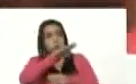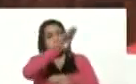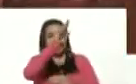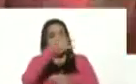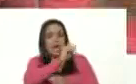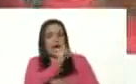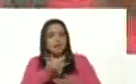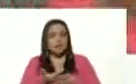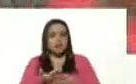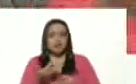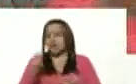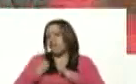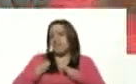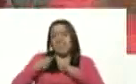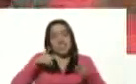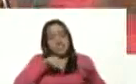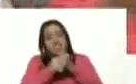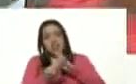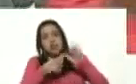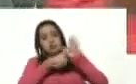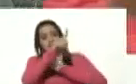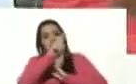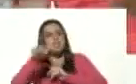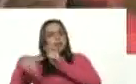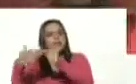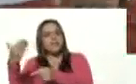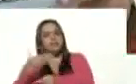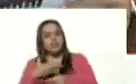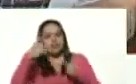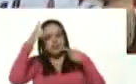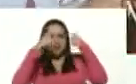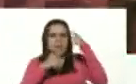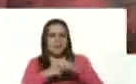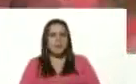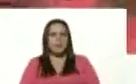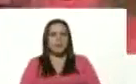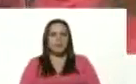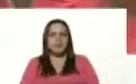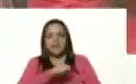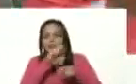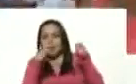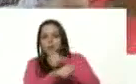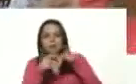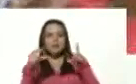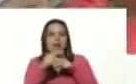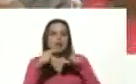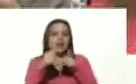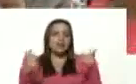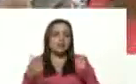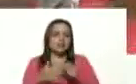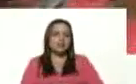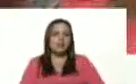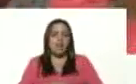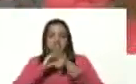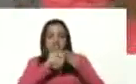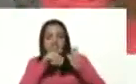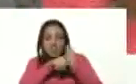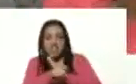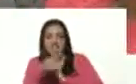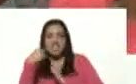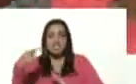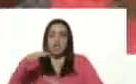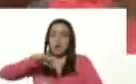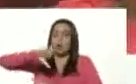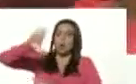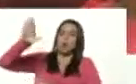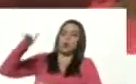el habitante del cerro. Después vino el comandante Hugo Chávez y reivindicó el término del barrio. Y por supuesto uno veía que los demás eran las colinas.